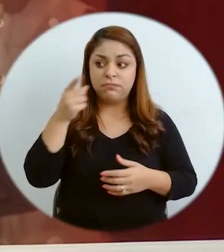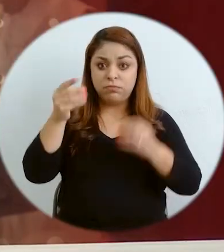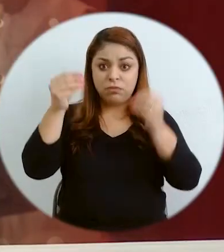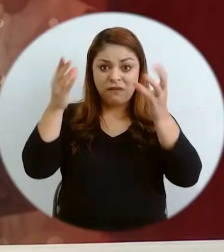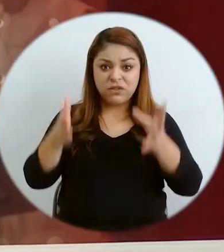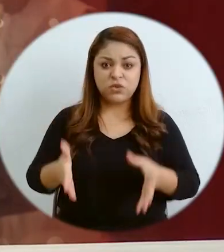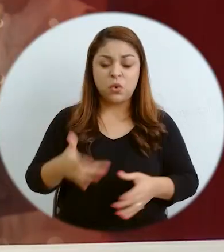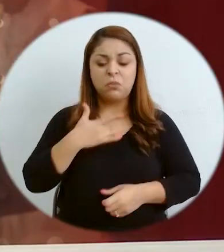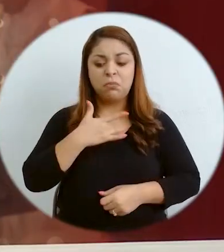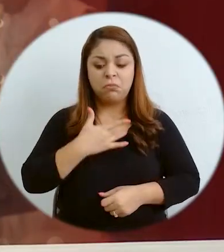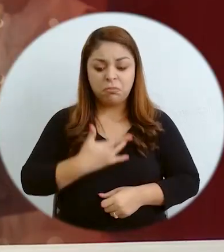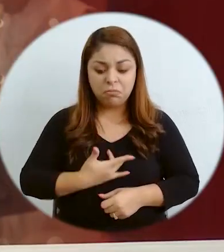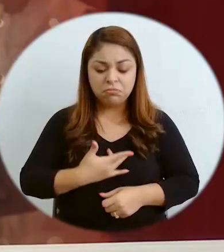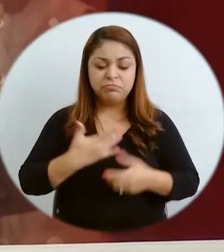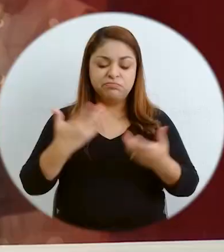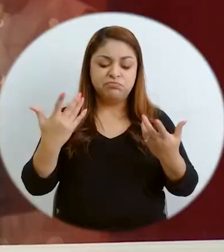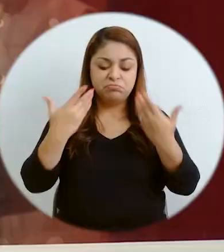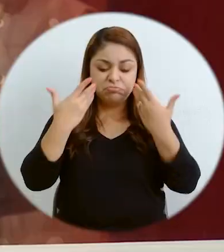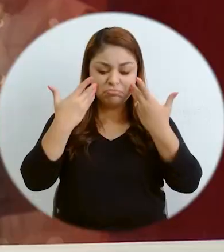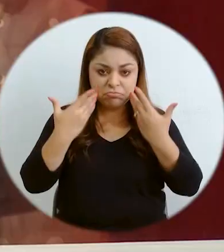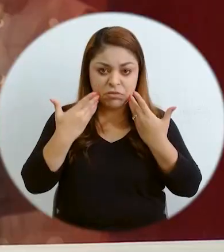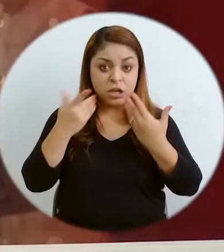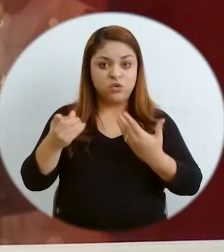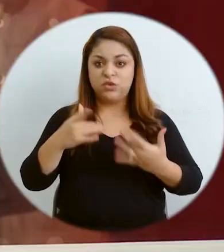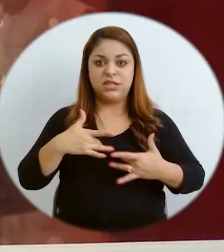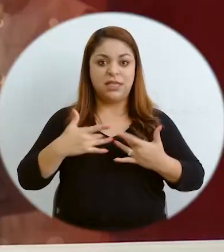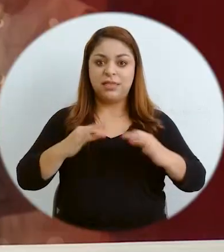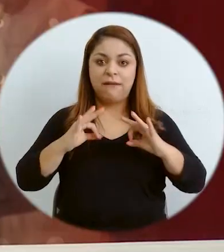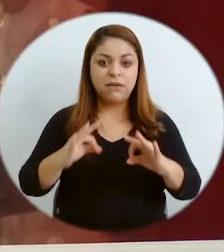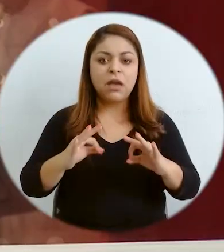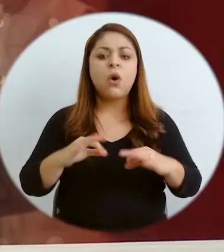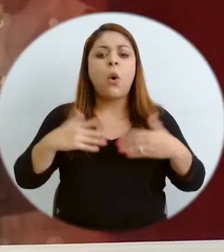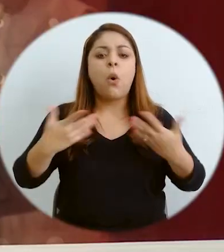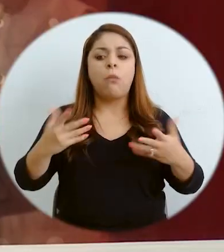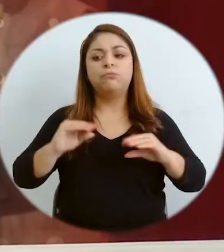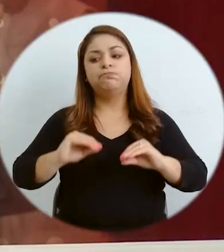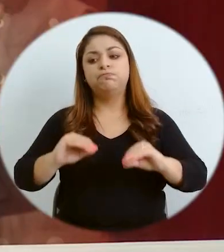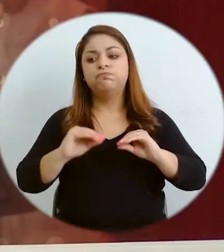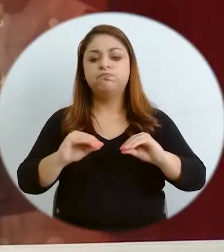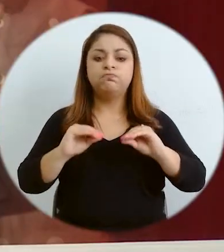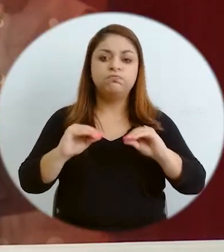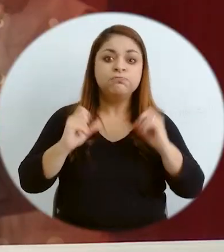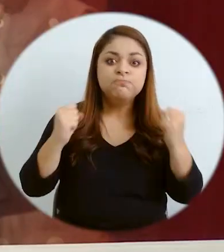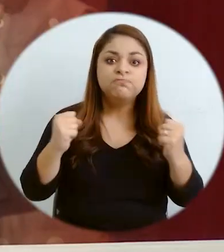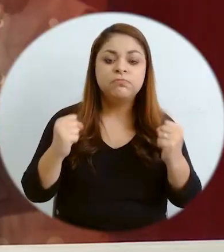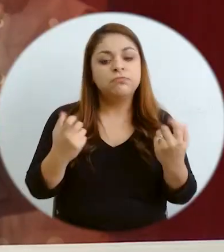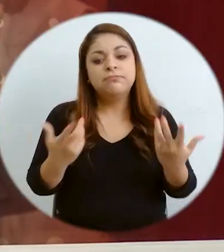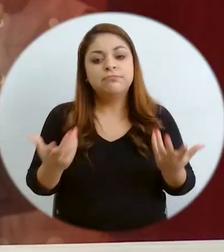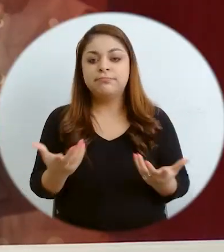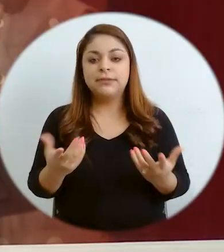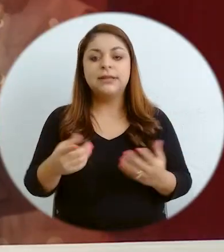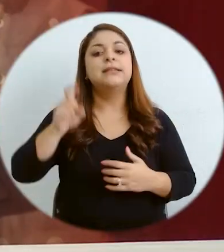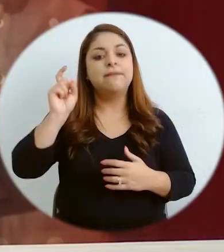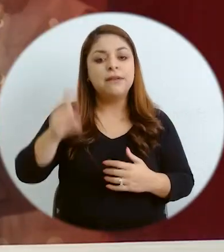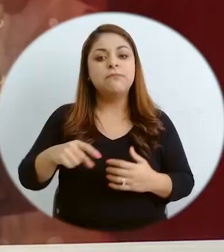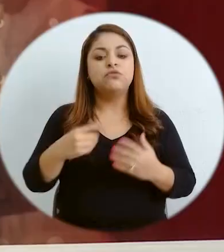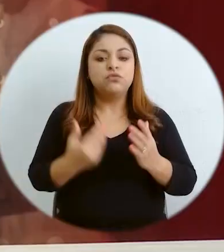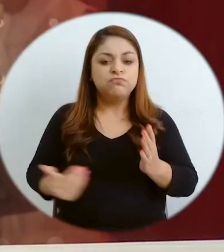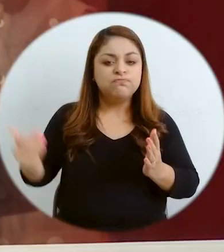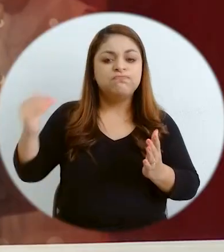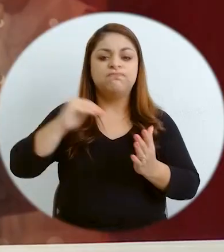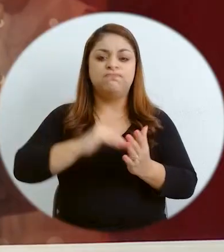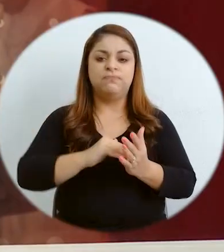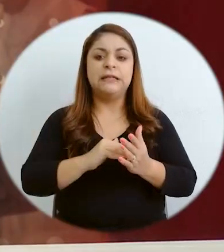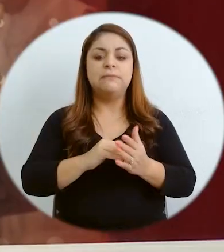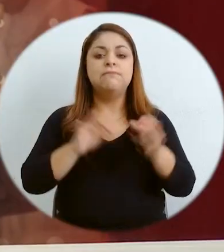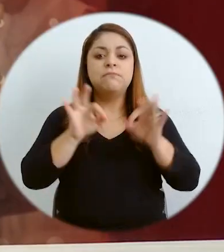docente que no se siente cómodo transmite esa fuerza, ¿verdad?, o esa esperanza que es la que nosotros estamos intentando recuperar. Entonces, pues creo